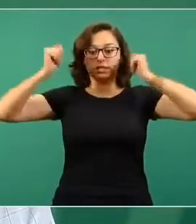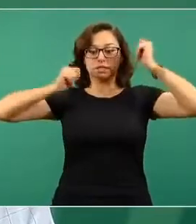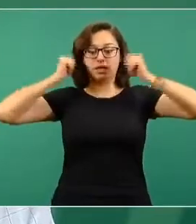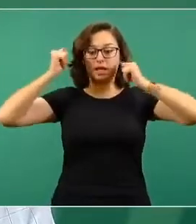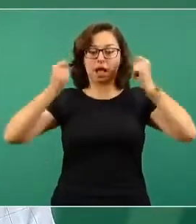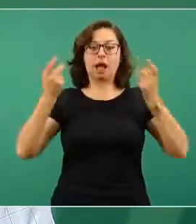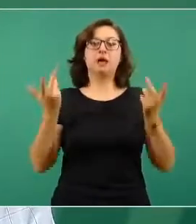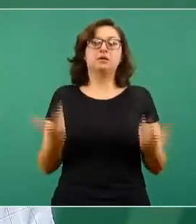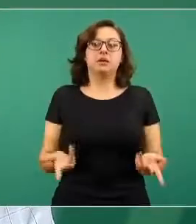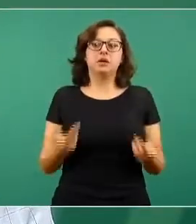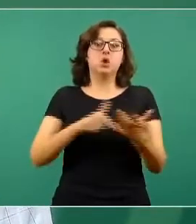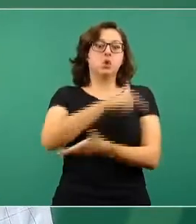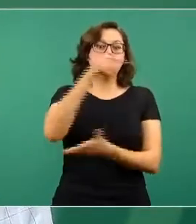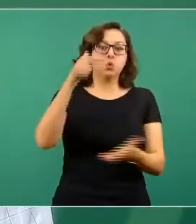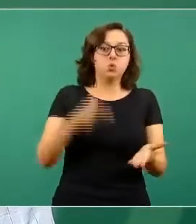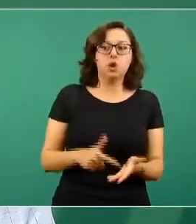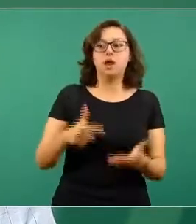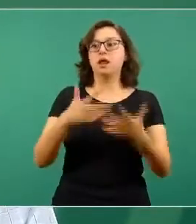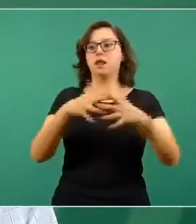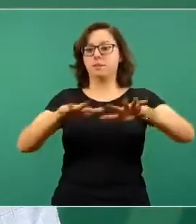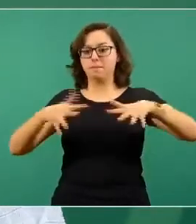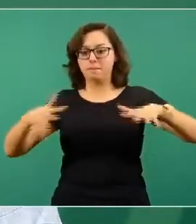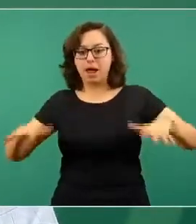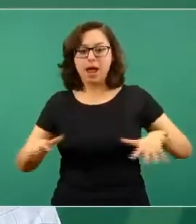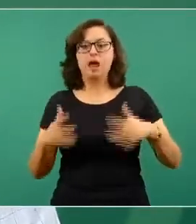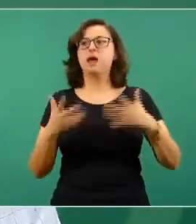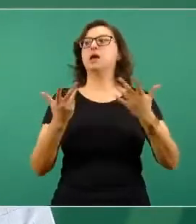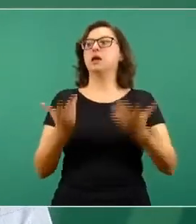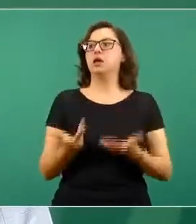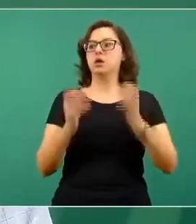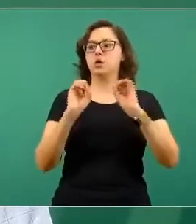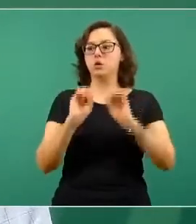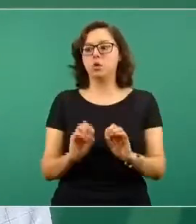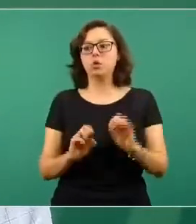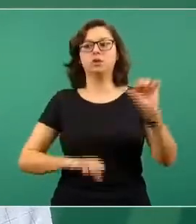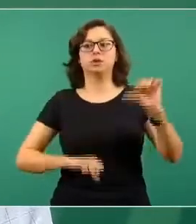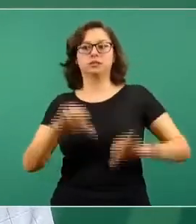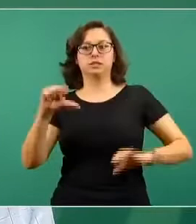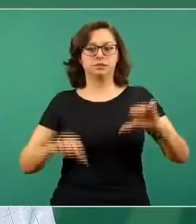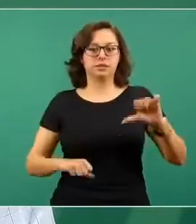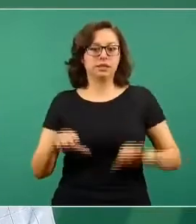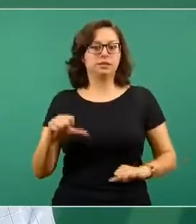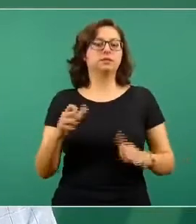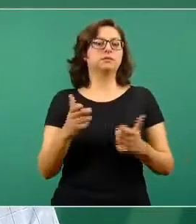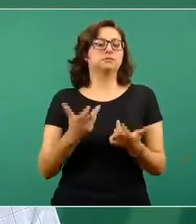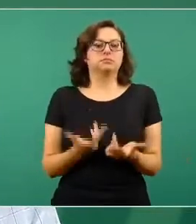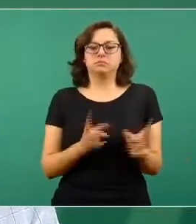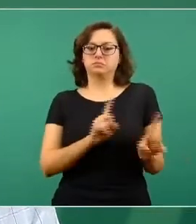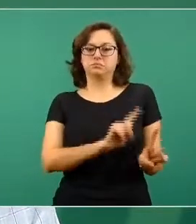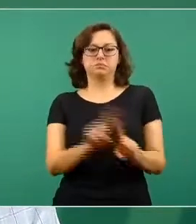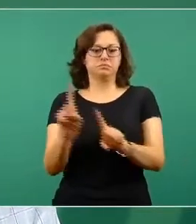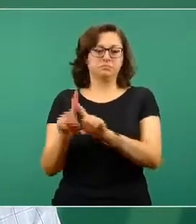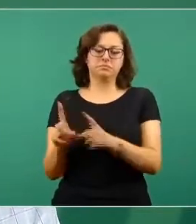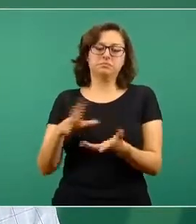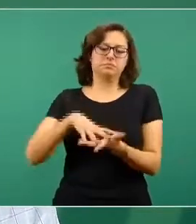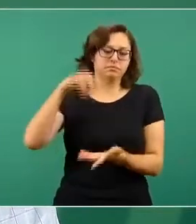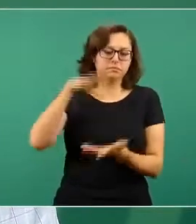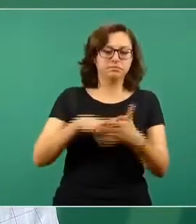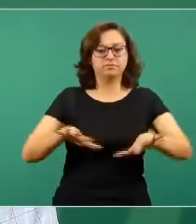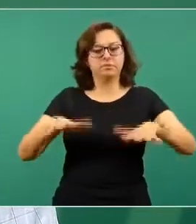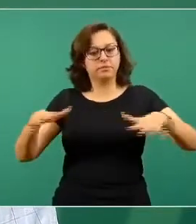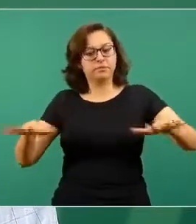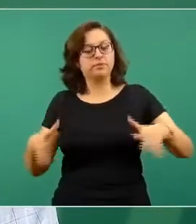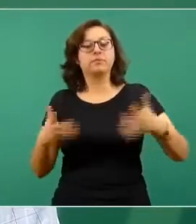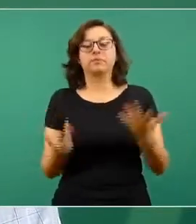de zonas costeras y de actividades que tienen que ver con playa, pues toda la aplicación de